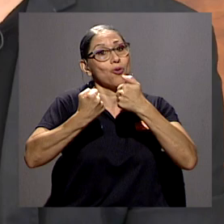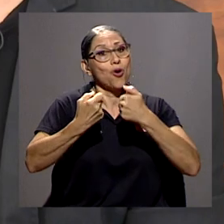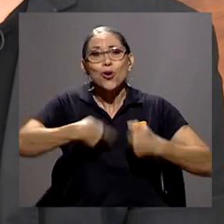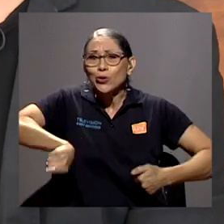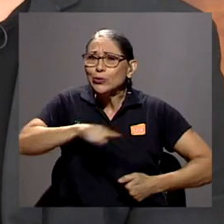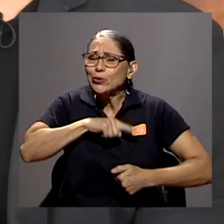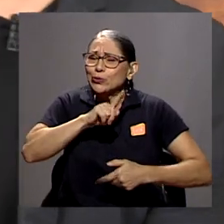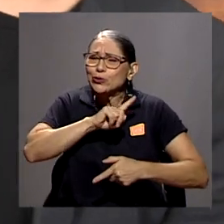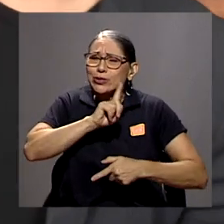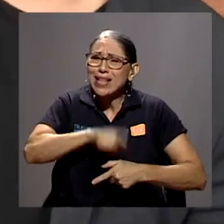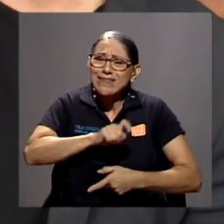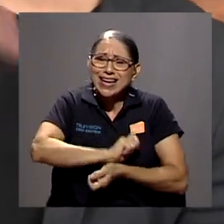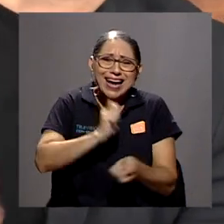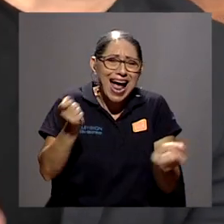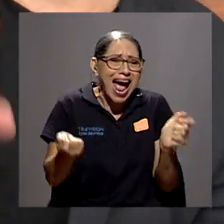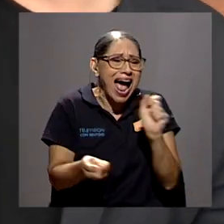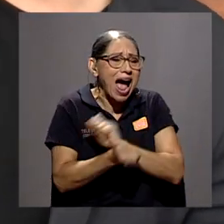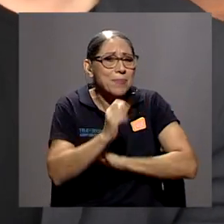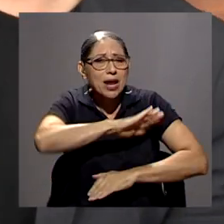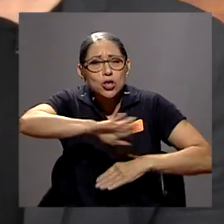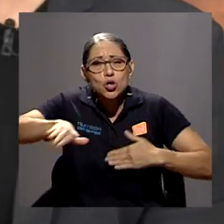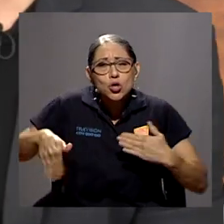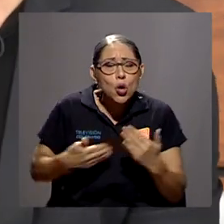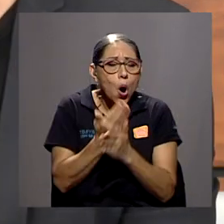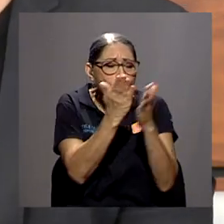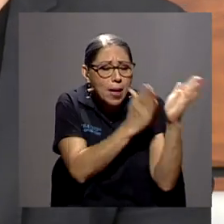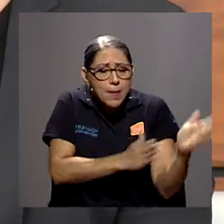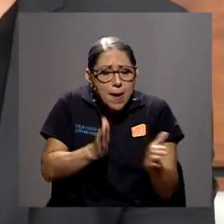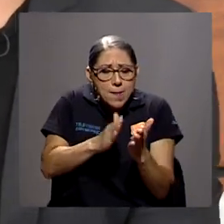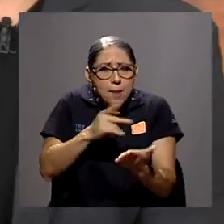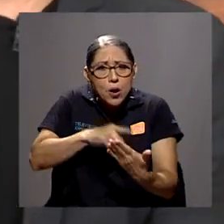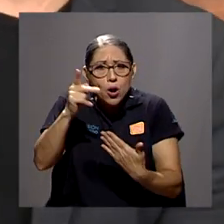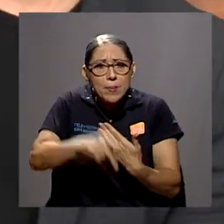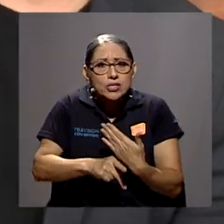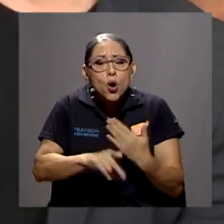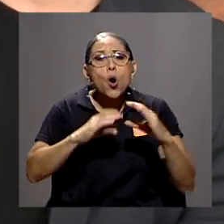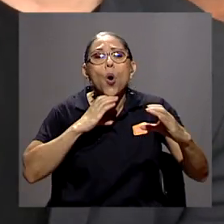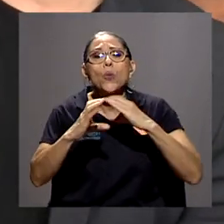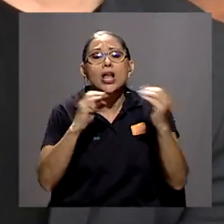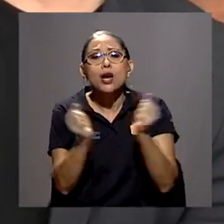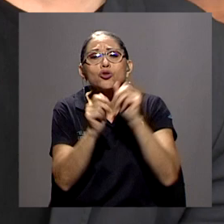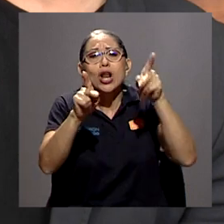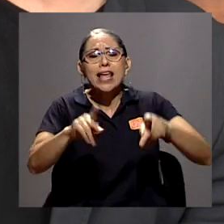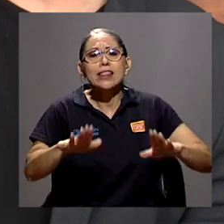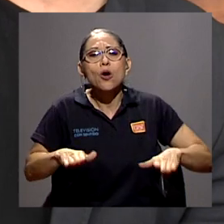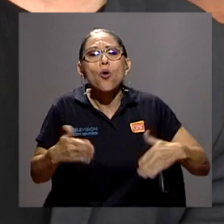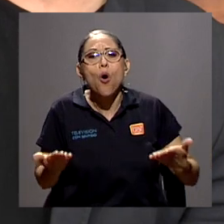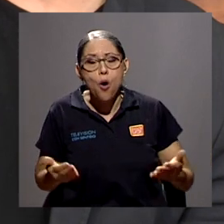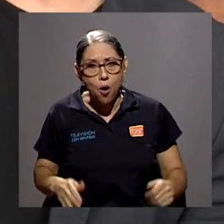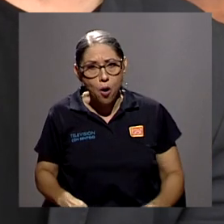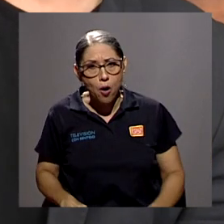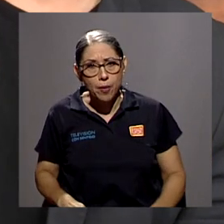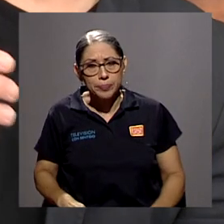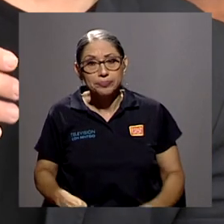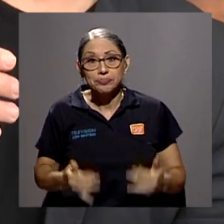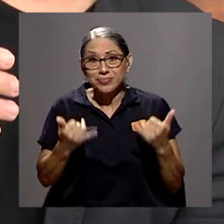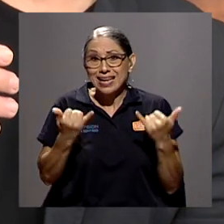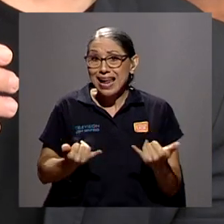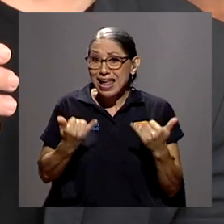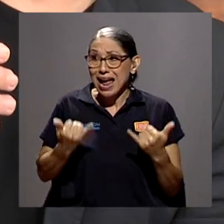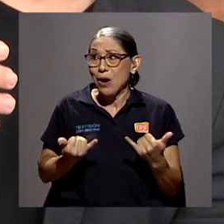toda la programación tuvimos que cambiar la manera de cómo comunicarnos con la gente estamos ante un algo